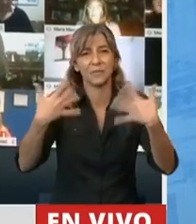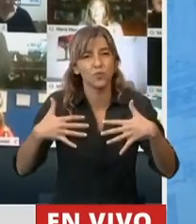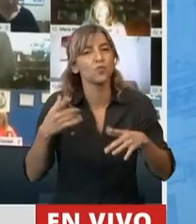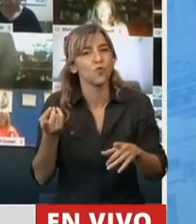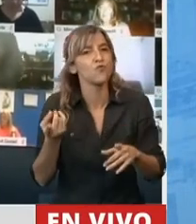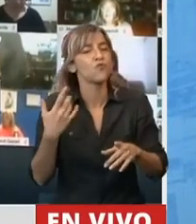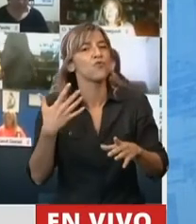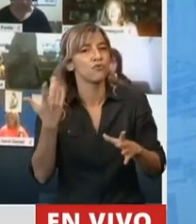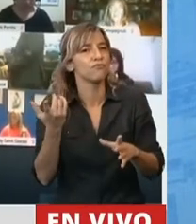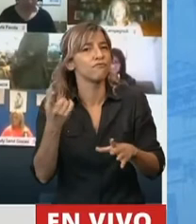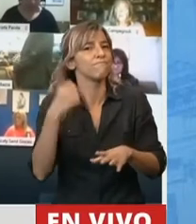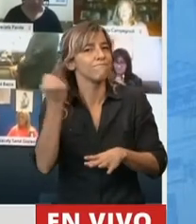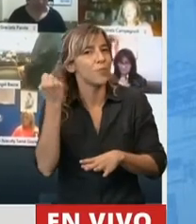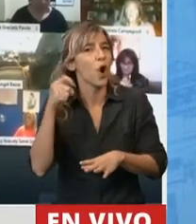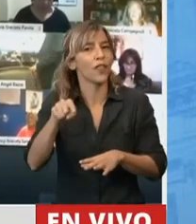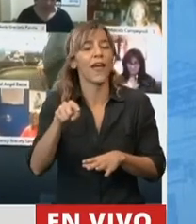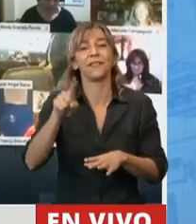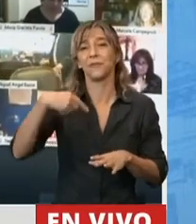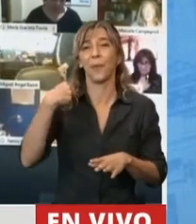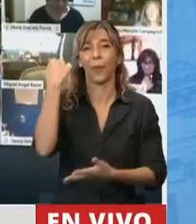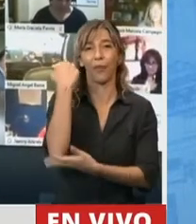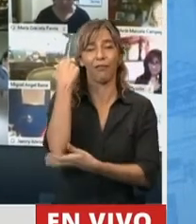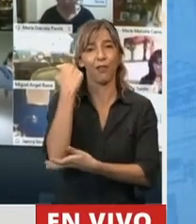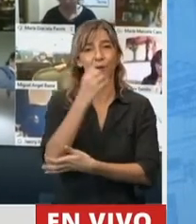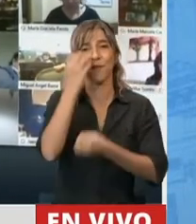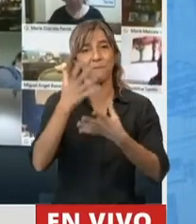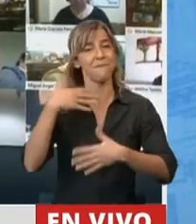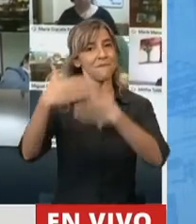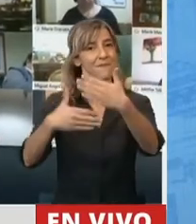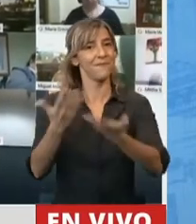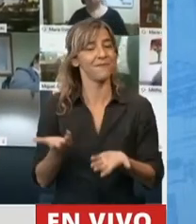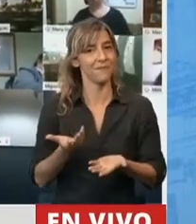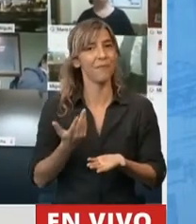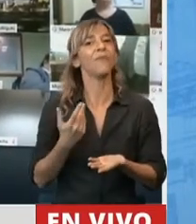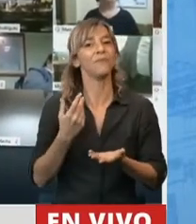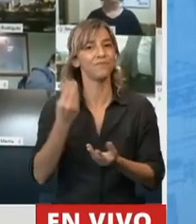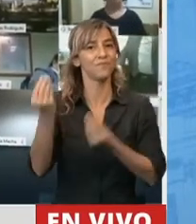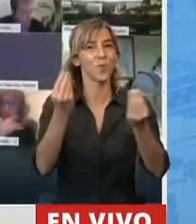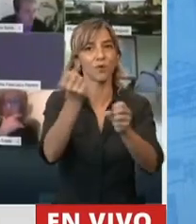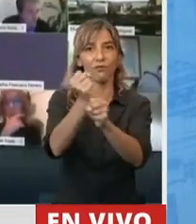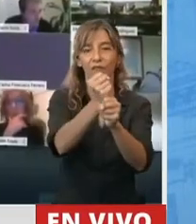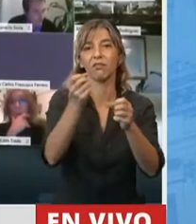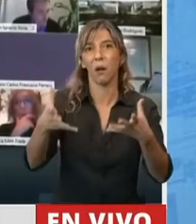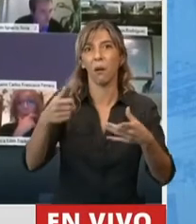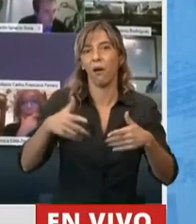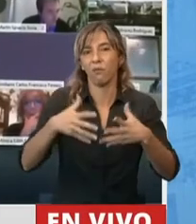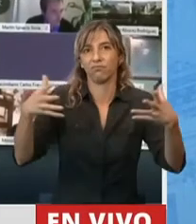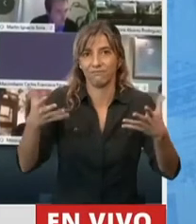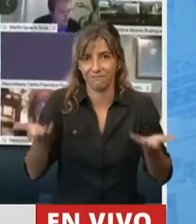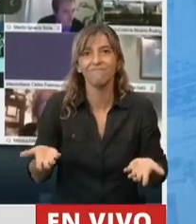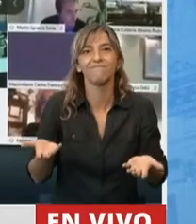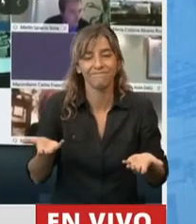nuestra economía a la generación de empleo altamente calificado, el impacto en el desarrollo local y